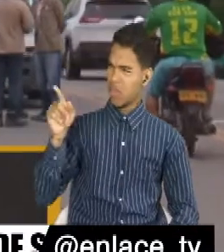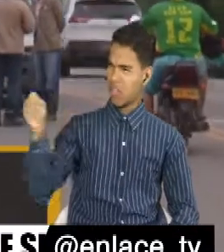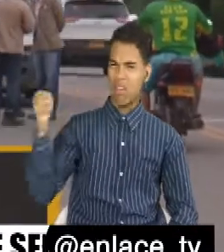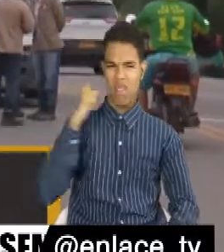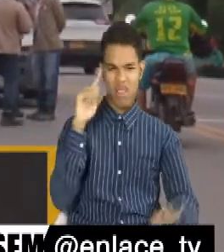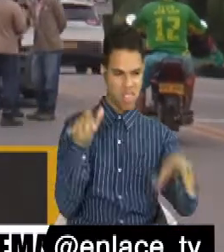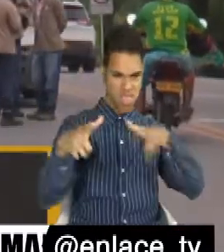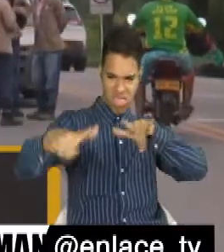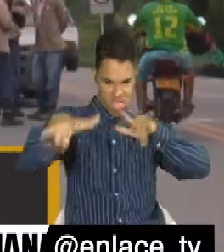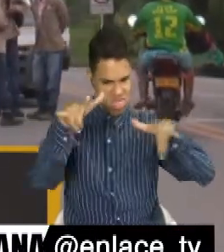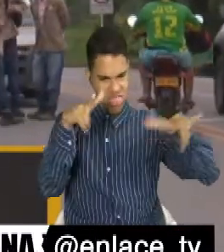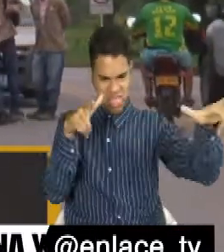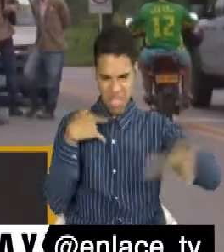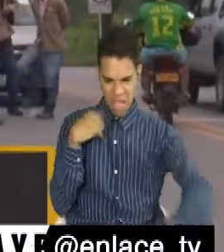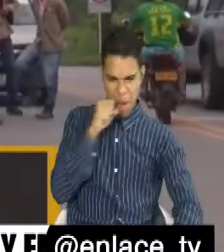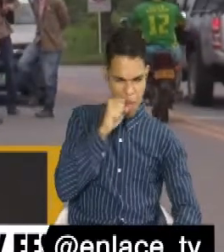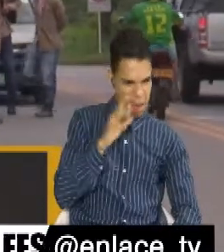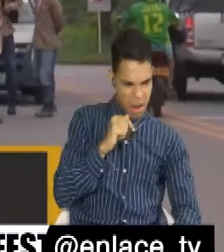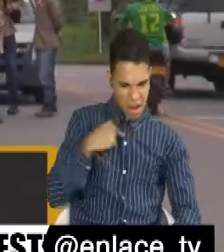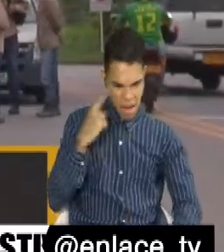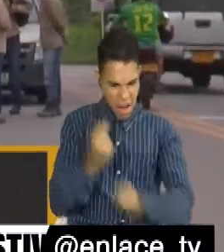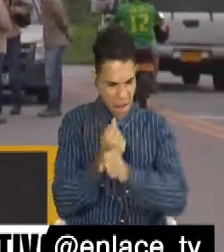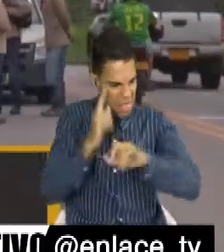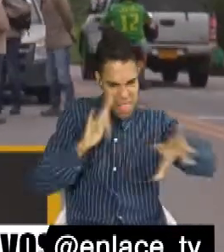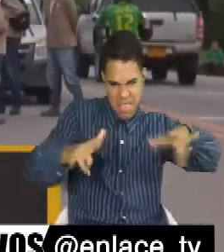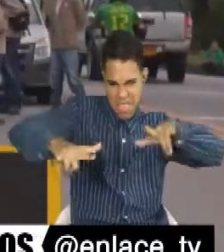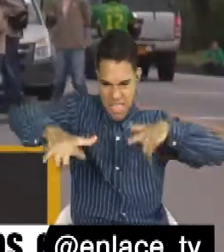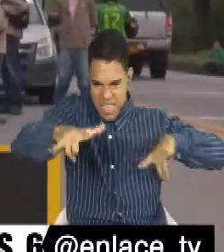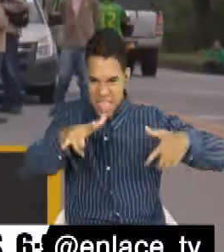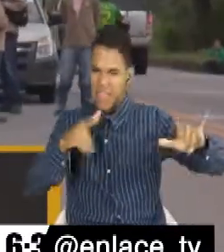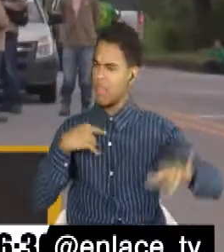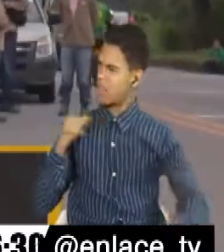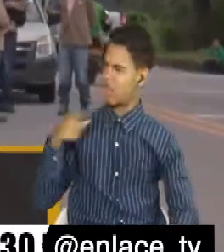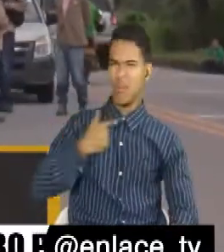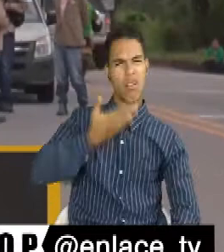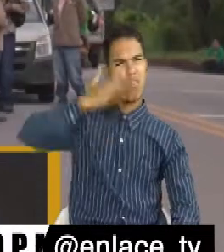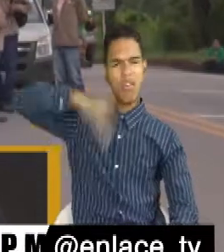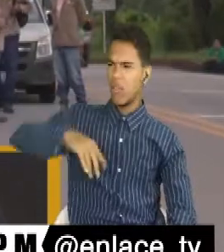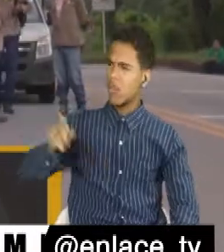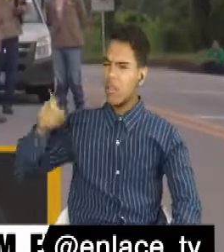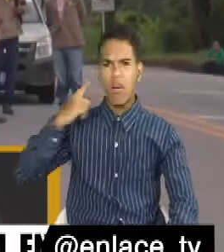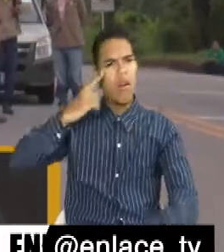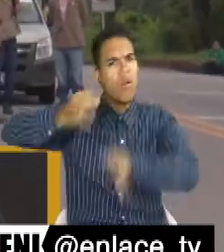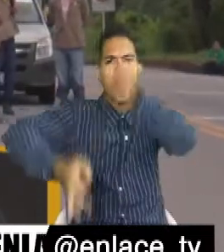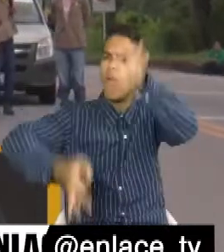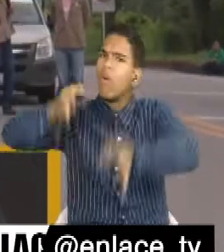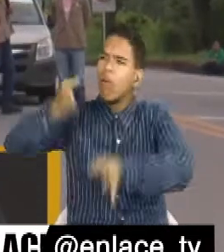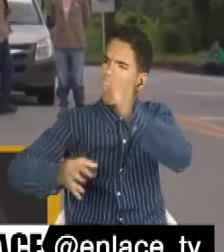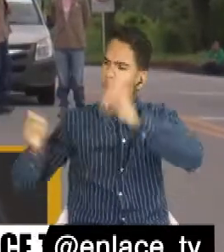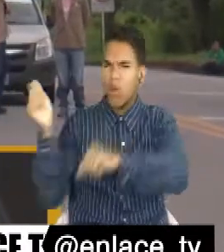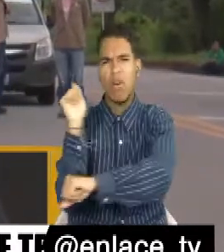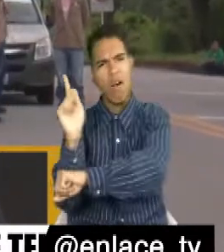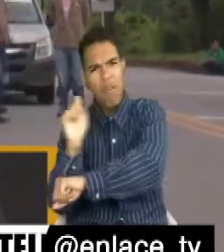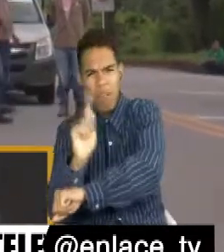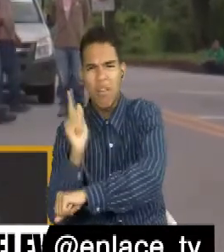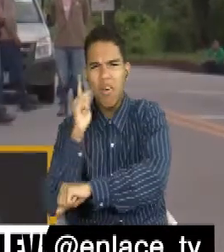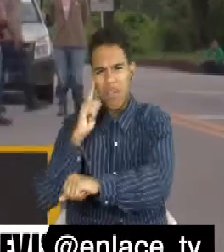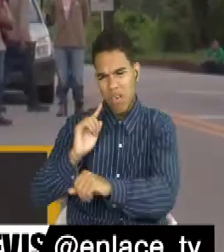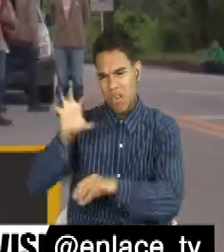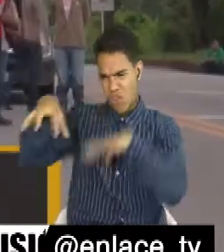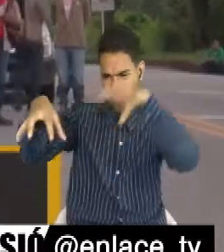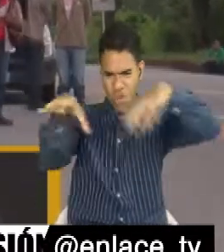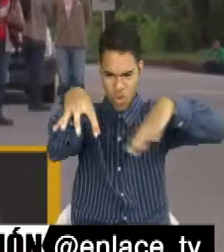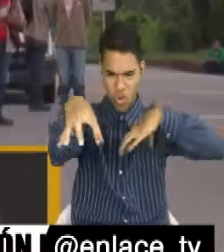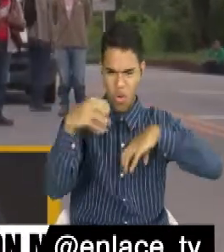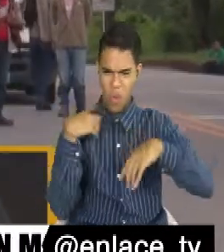entonces no es justo. Señores, entes, controles, como es fiscalía, todo lo que tenga que ver con